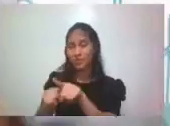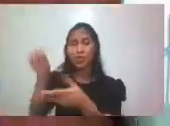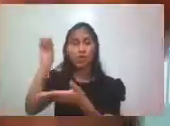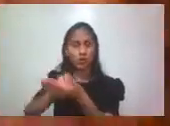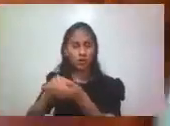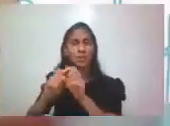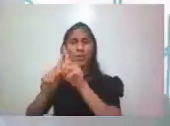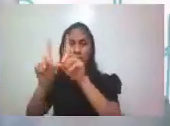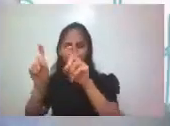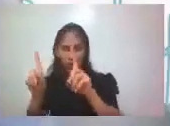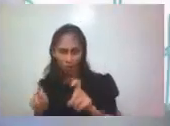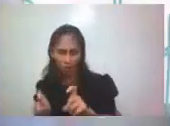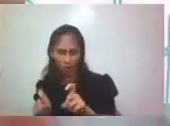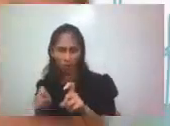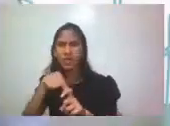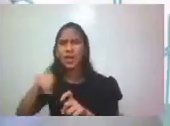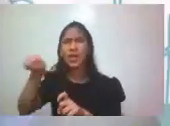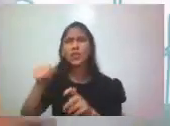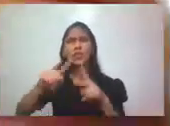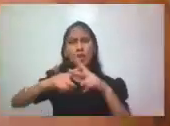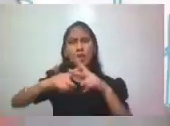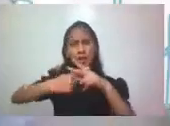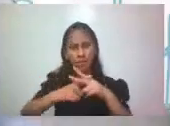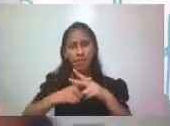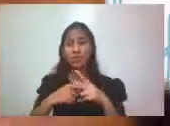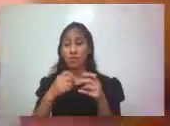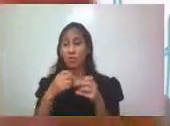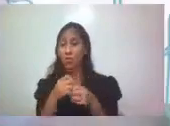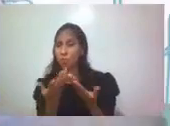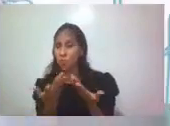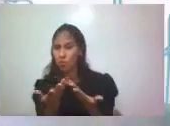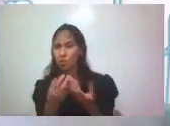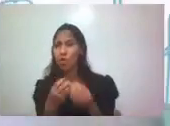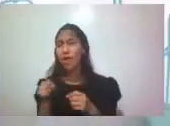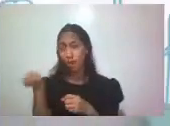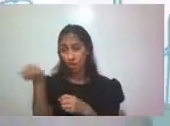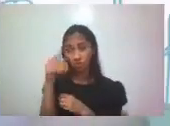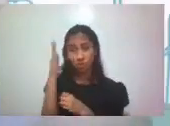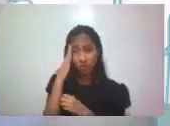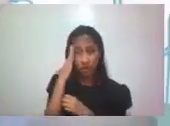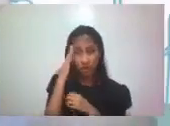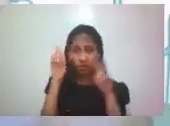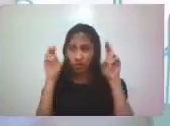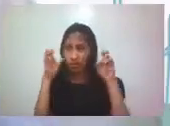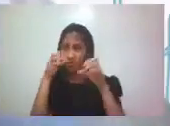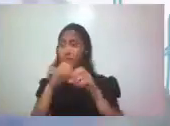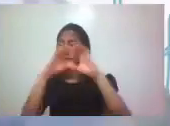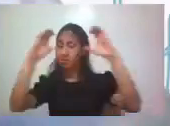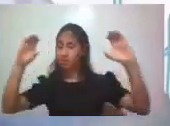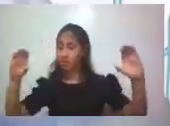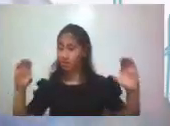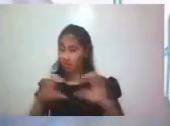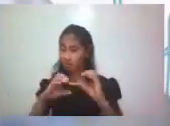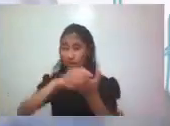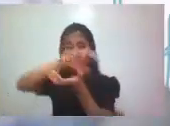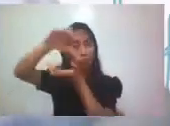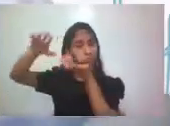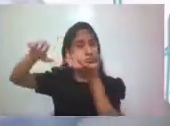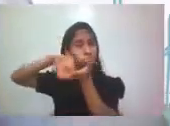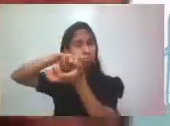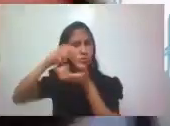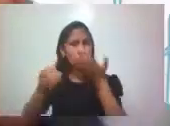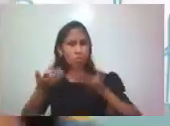ingresan de conocimientos sobre la certificación ambiental, las funciones de SENACE, la participación ciudadana,